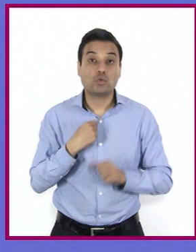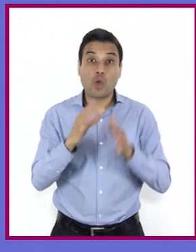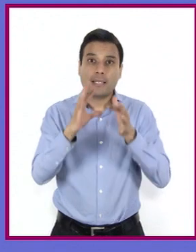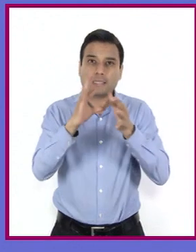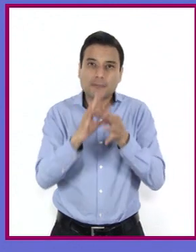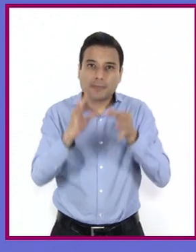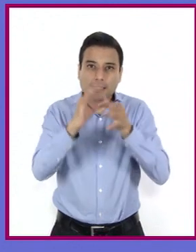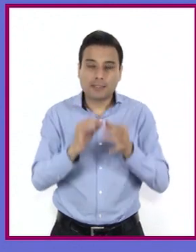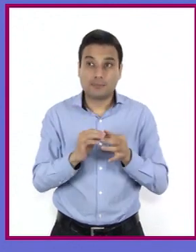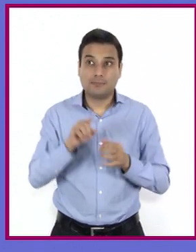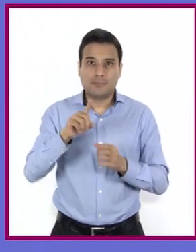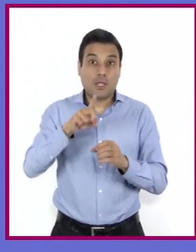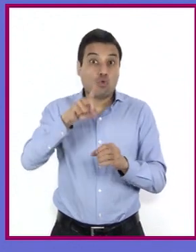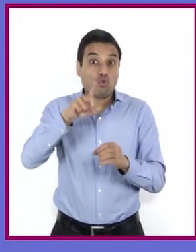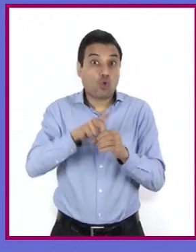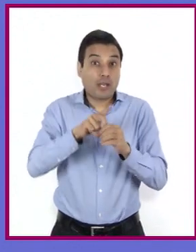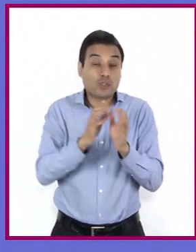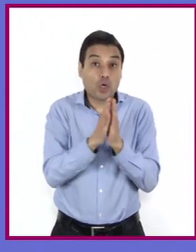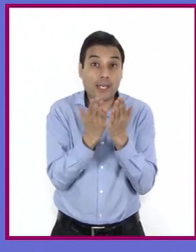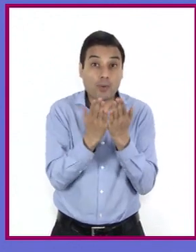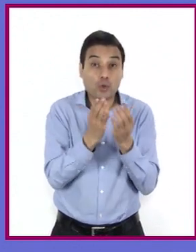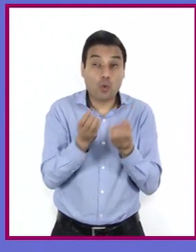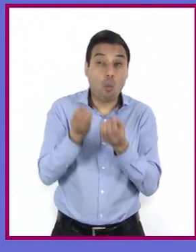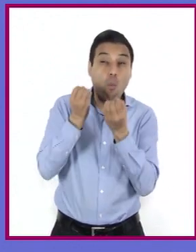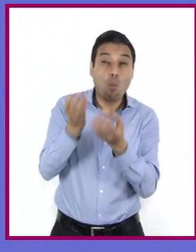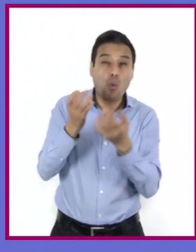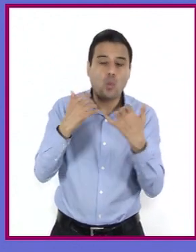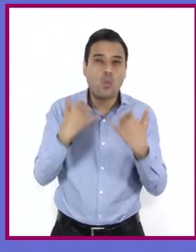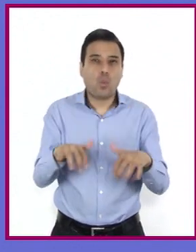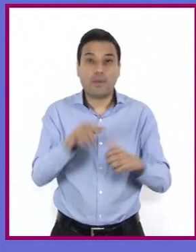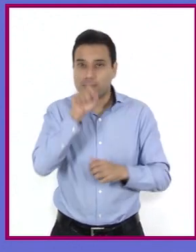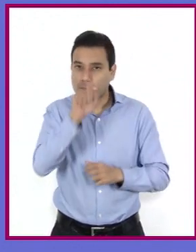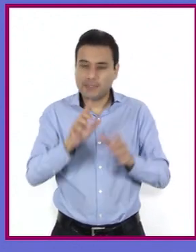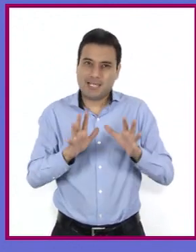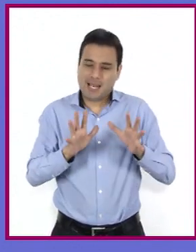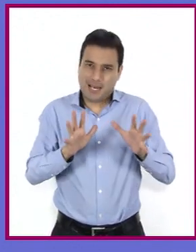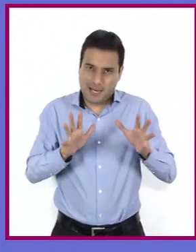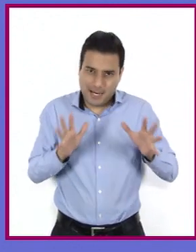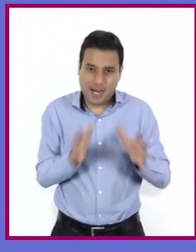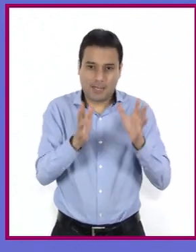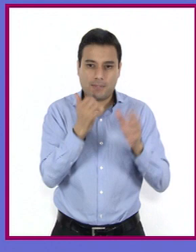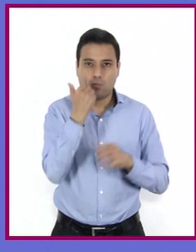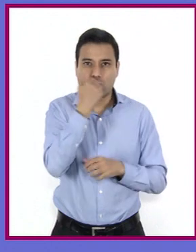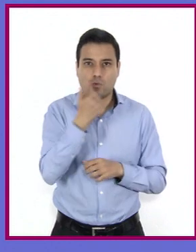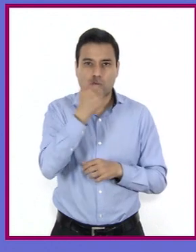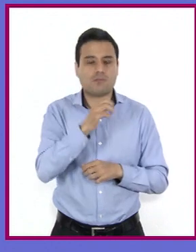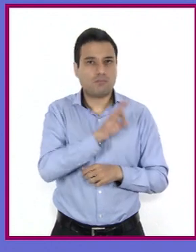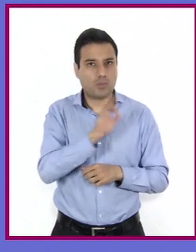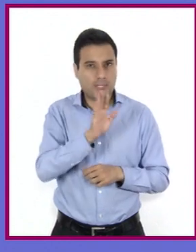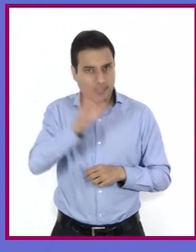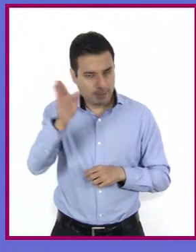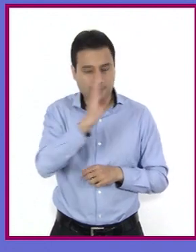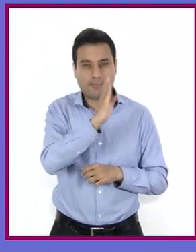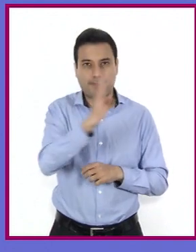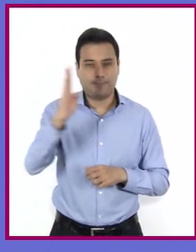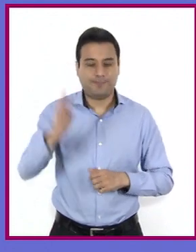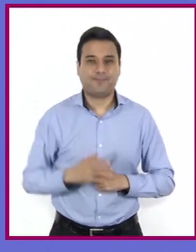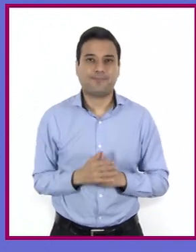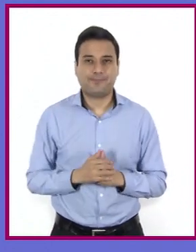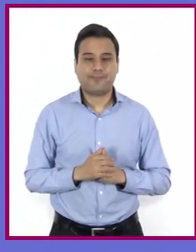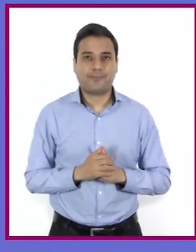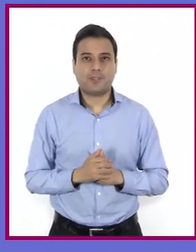donación de la biblioteca escolar a la par que incentivamos a las alumnas y alumnos a que acudan a ella y la